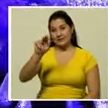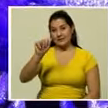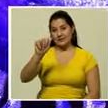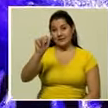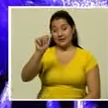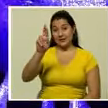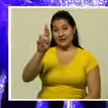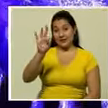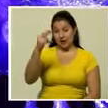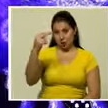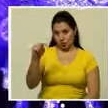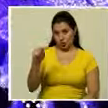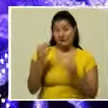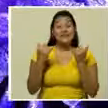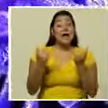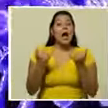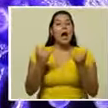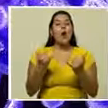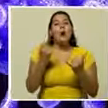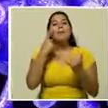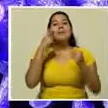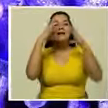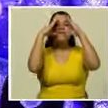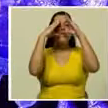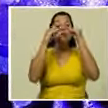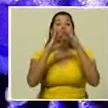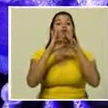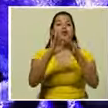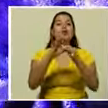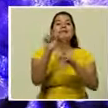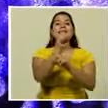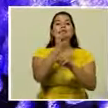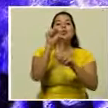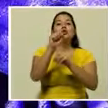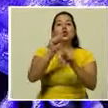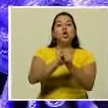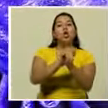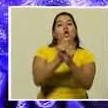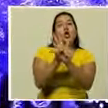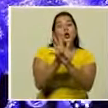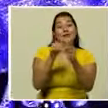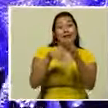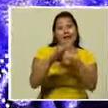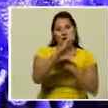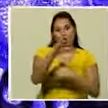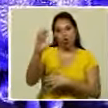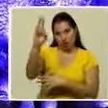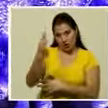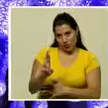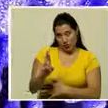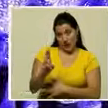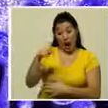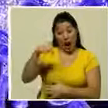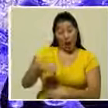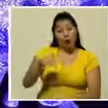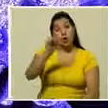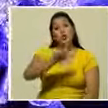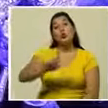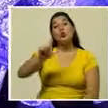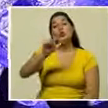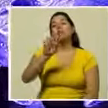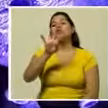precisamente la situación COVID o cómo se mantiene la situación COVID en nuestro país y evoluciona este lunes 4 de